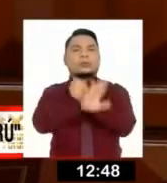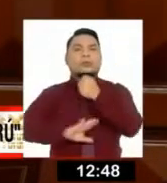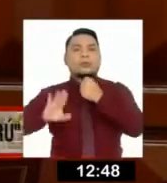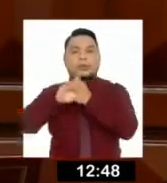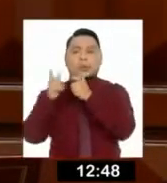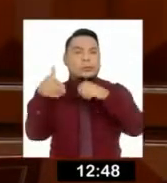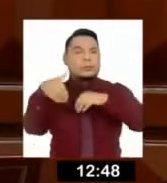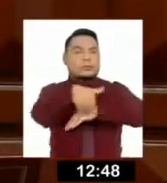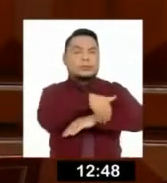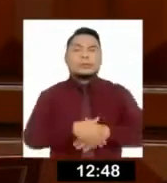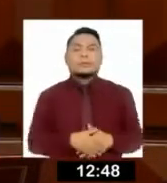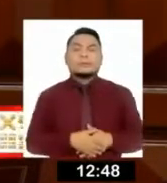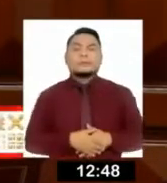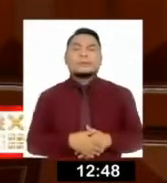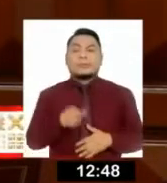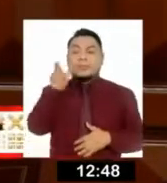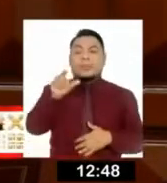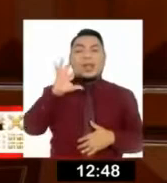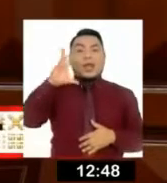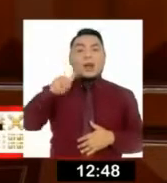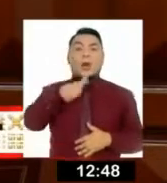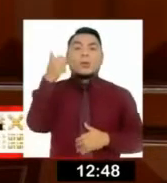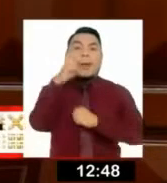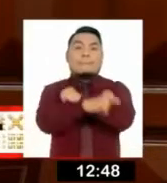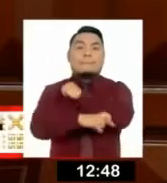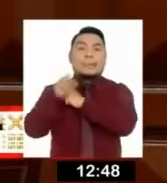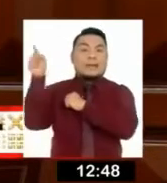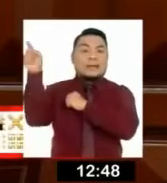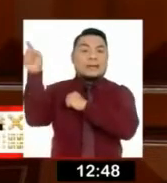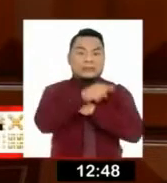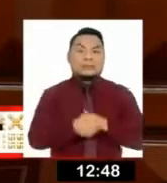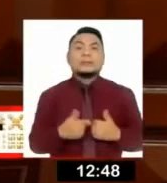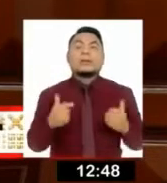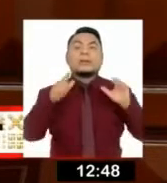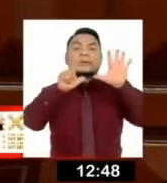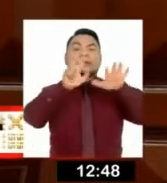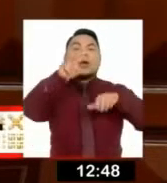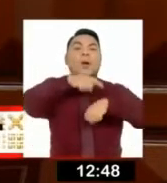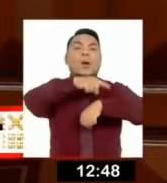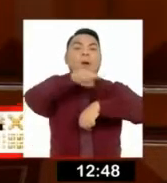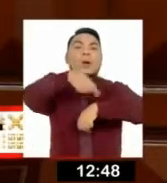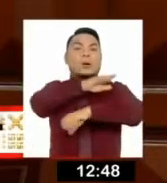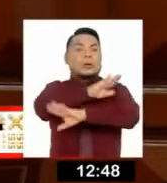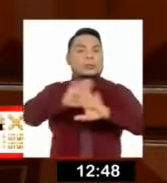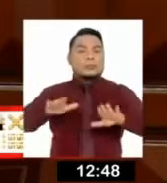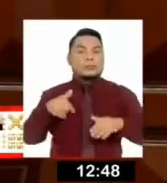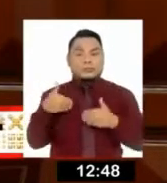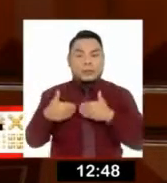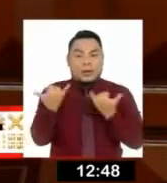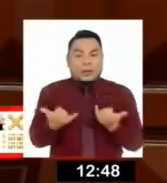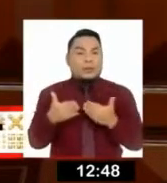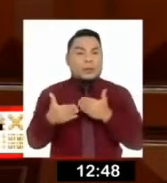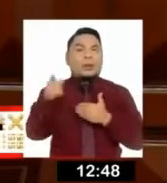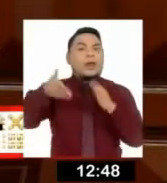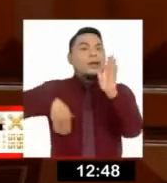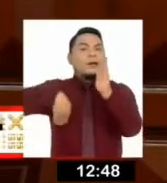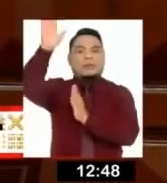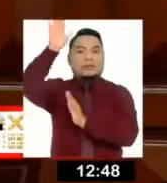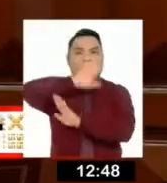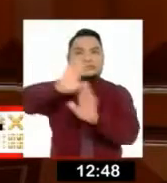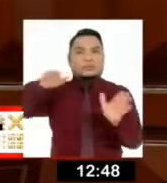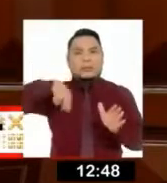pública. Los delincuentes extranjeros tendrán 72 horas de plazo a partir de la fecha para salir del